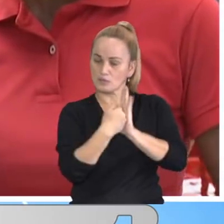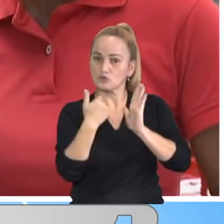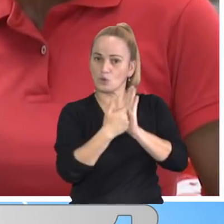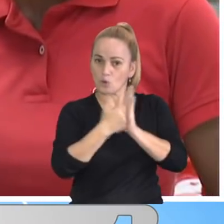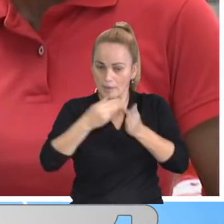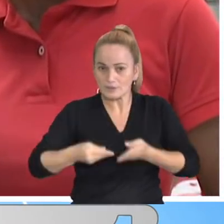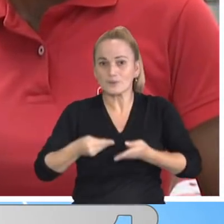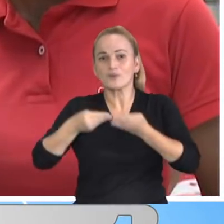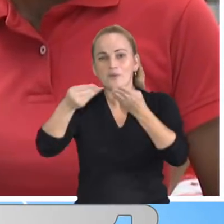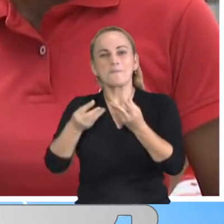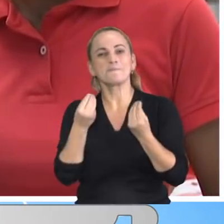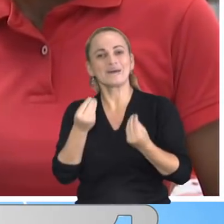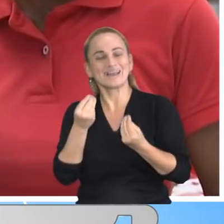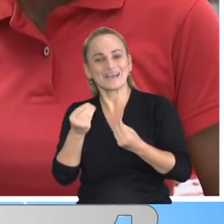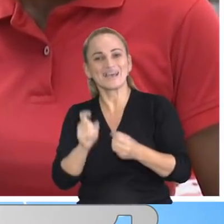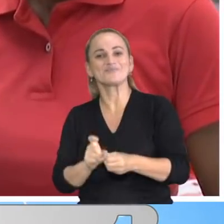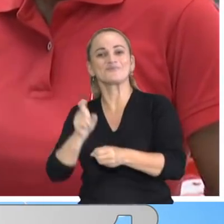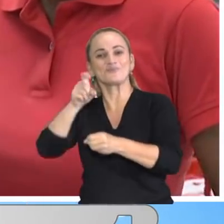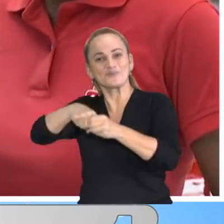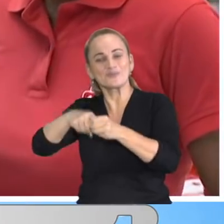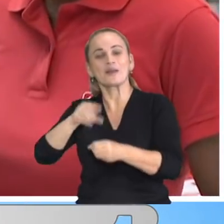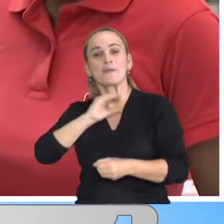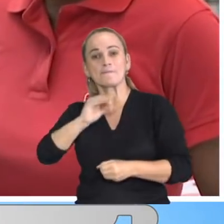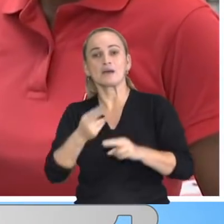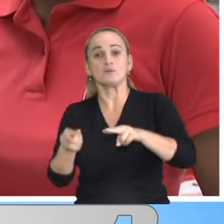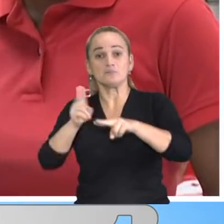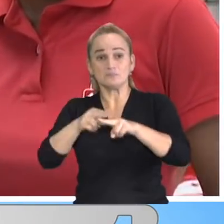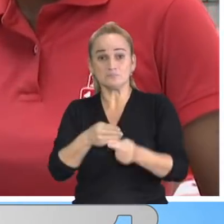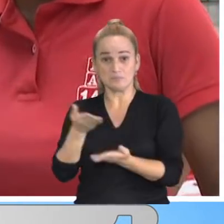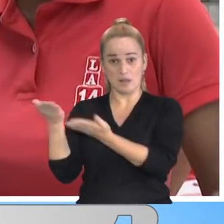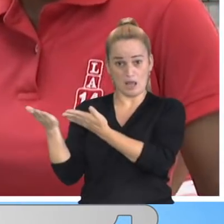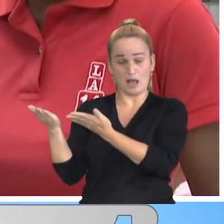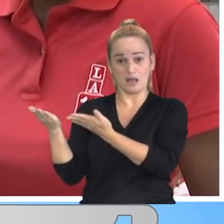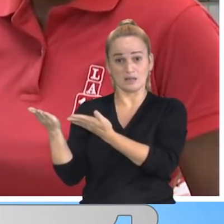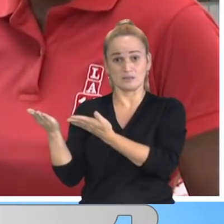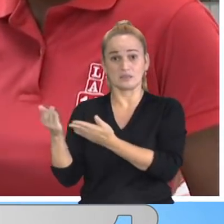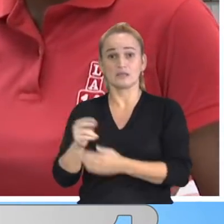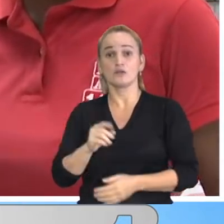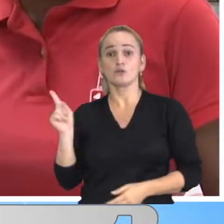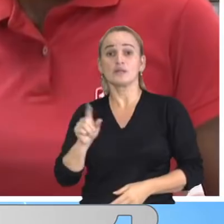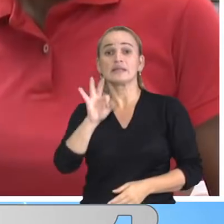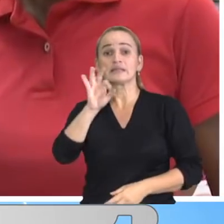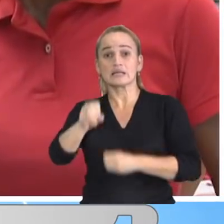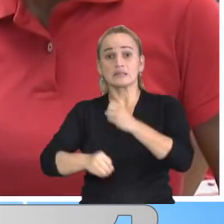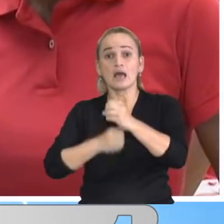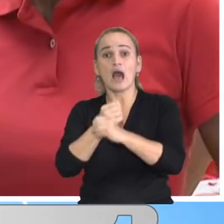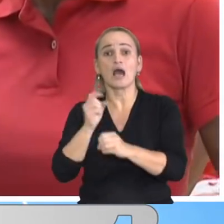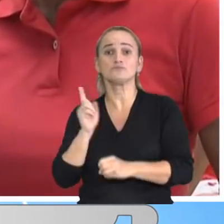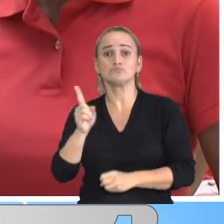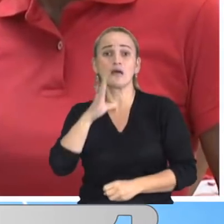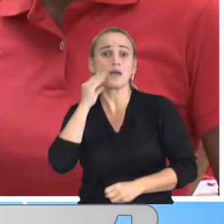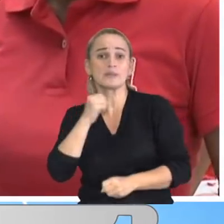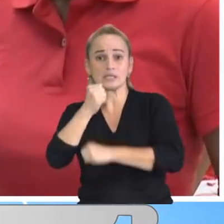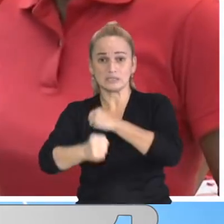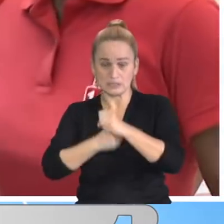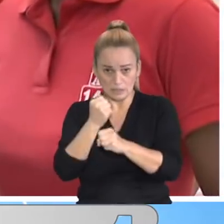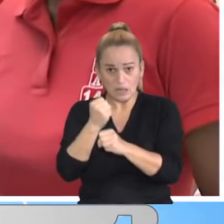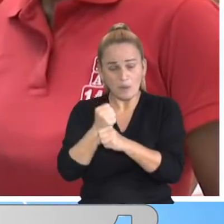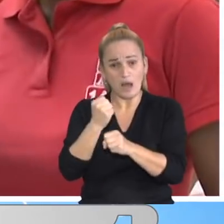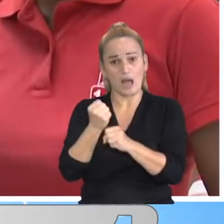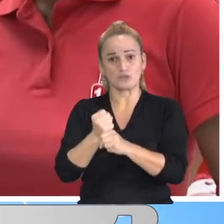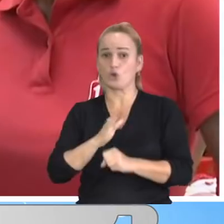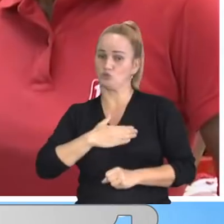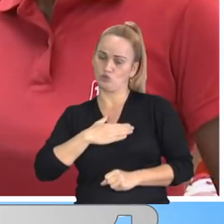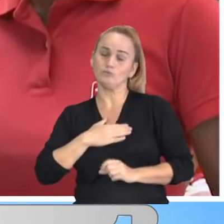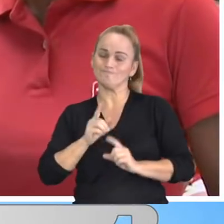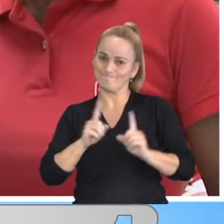ser incluidos dentro de la liquidación. Aquí hay personas que tienen hasta 30 años trabajando, ¿sí? No en mi caso, pero